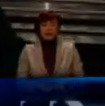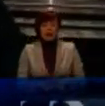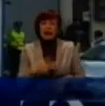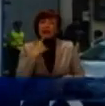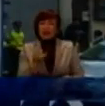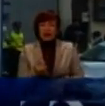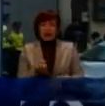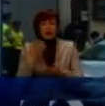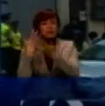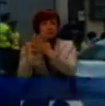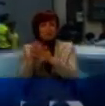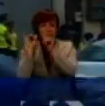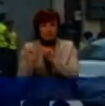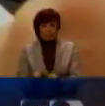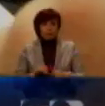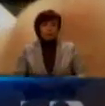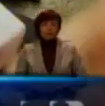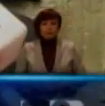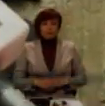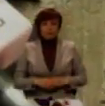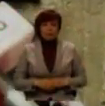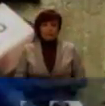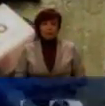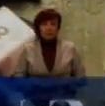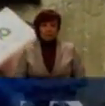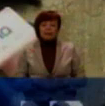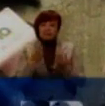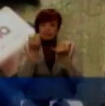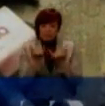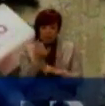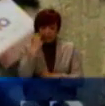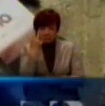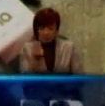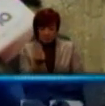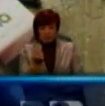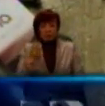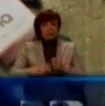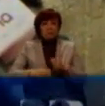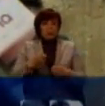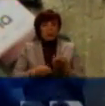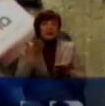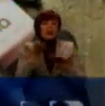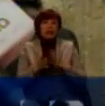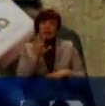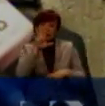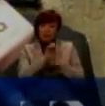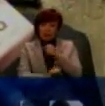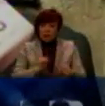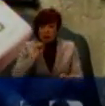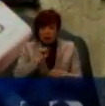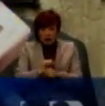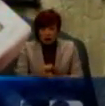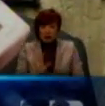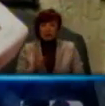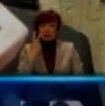prisión preventiva por otra medida cautelar. Basta que el delito se reprima con menos de 5 años para que haya una sustitución de